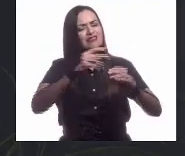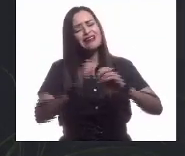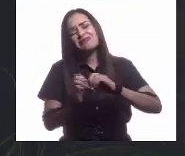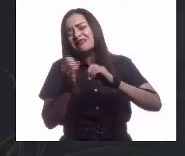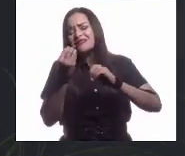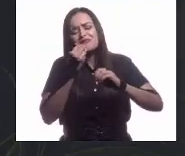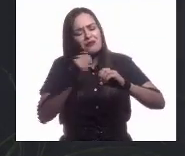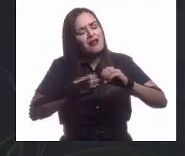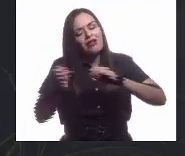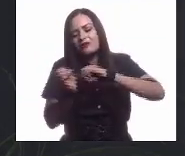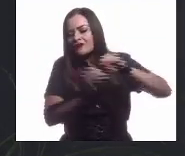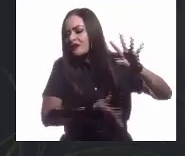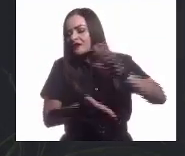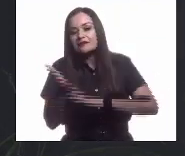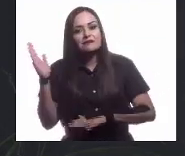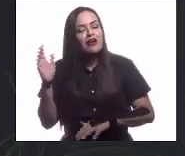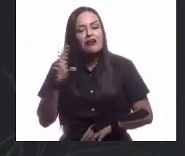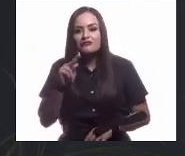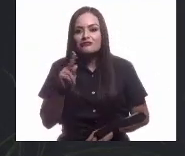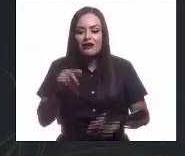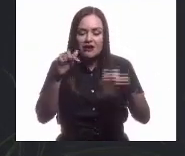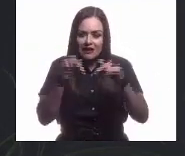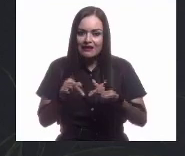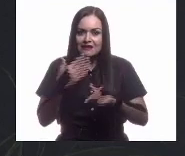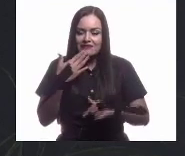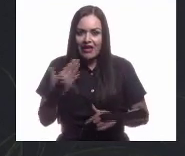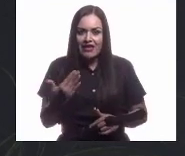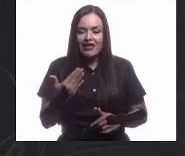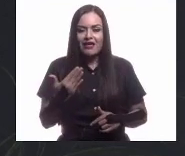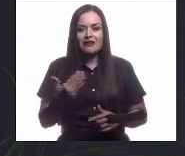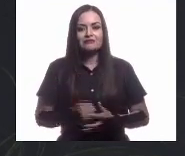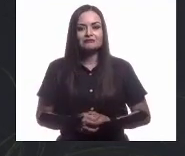necesidad. Nuestros servicios turísticos...